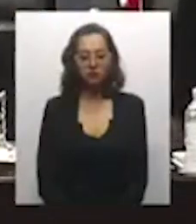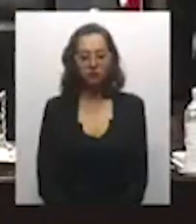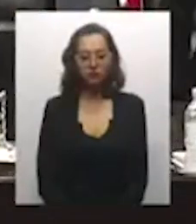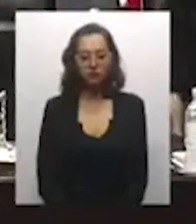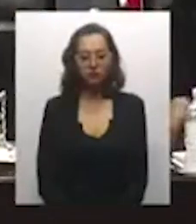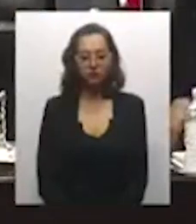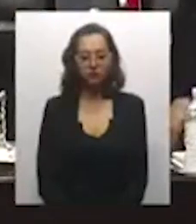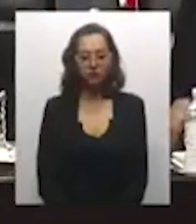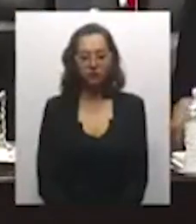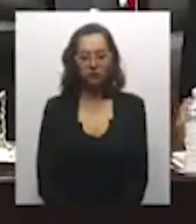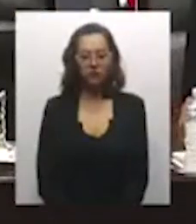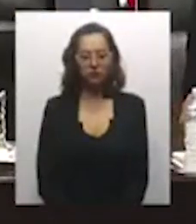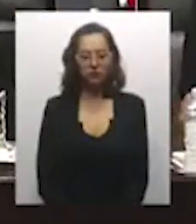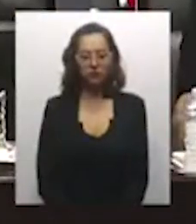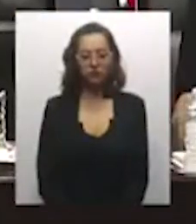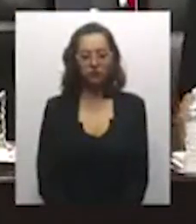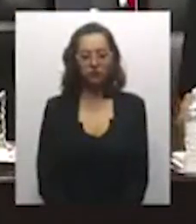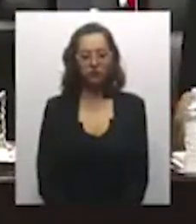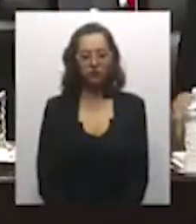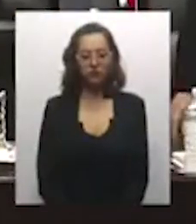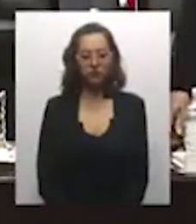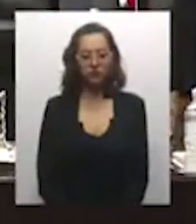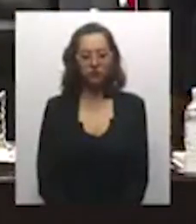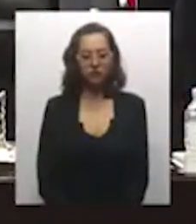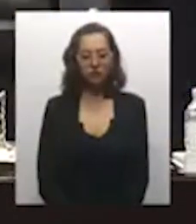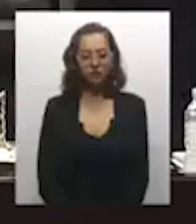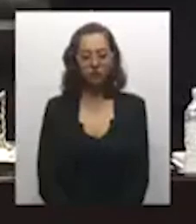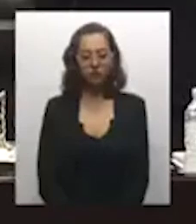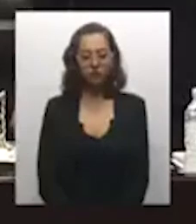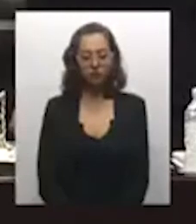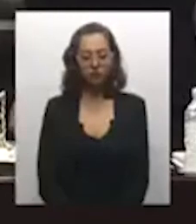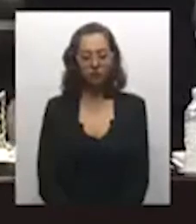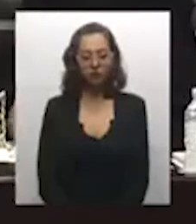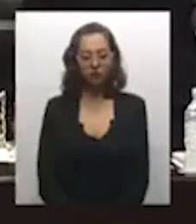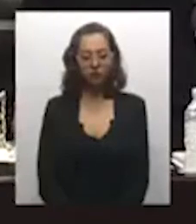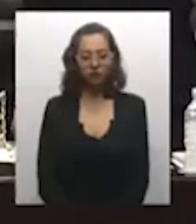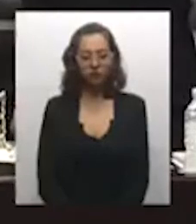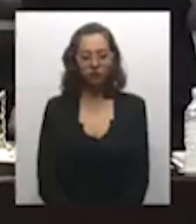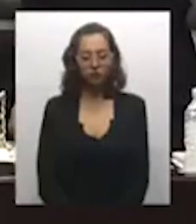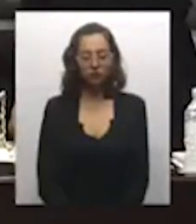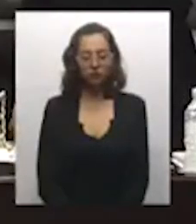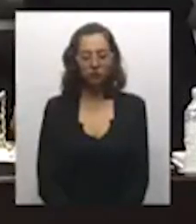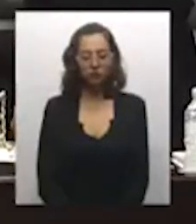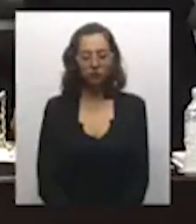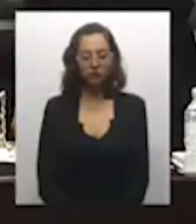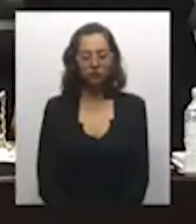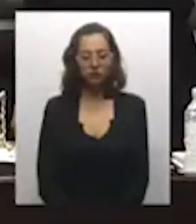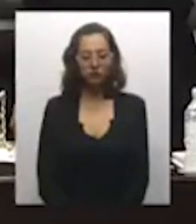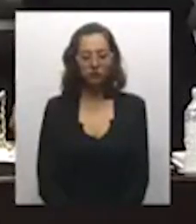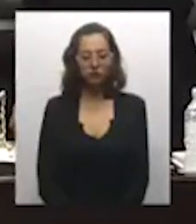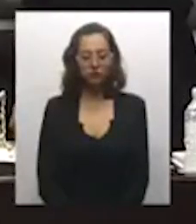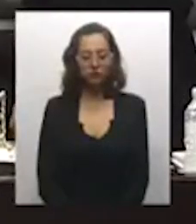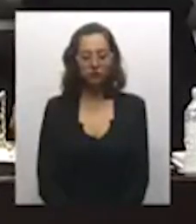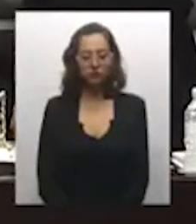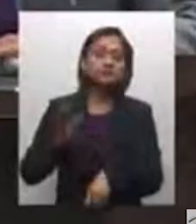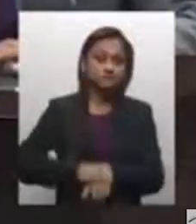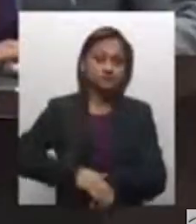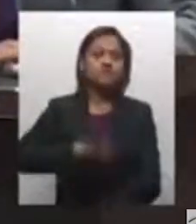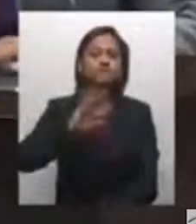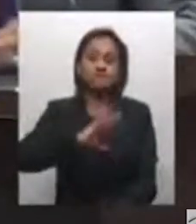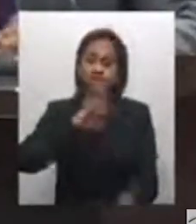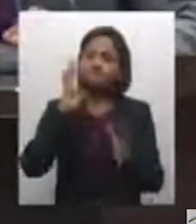durazo montaño y la estrategia que tiene este gobierno deja atrás la visión policial y militar